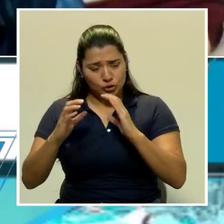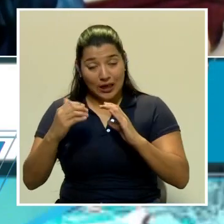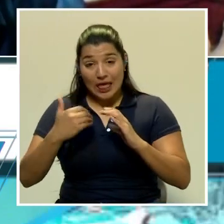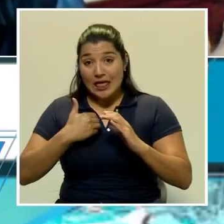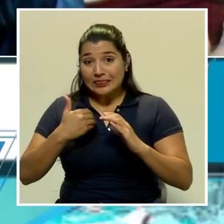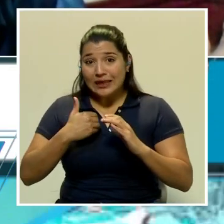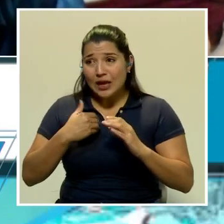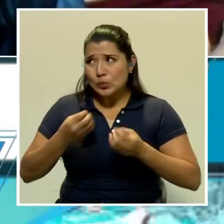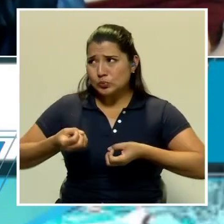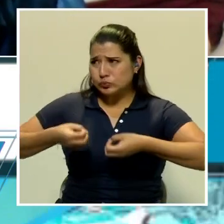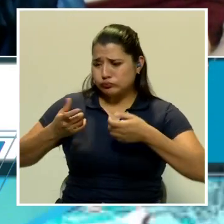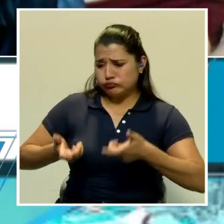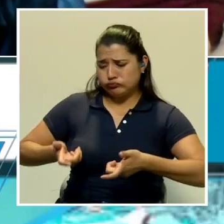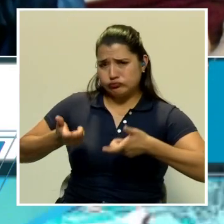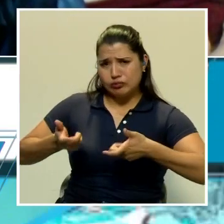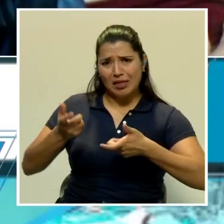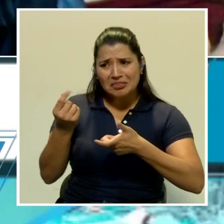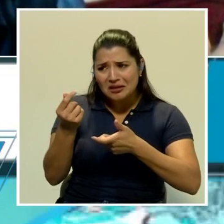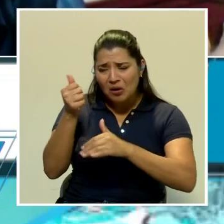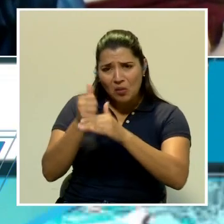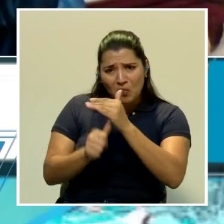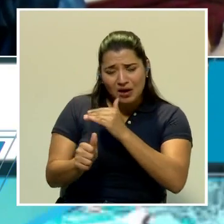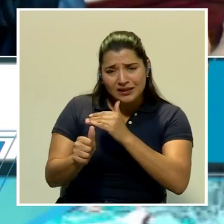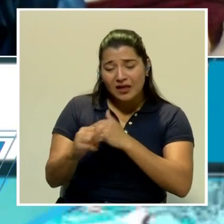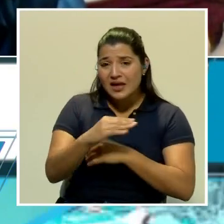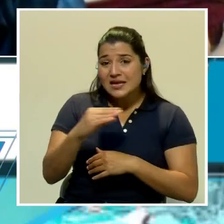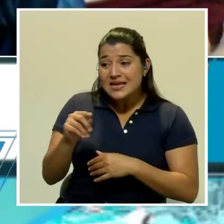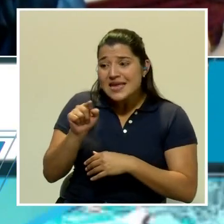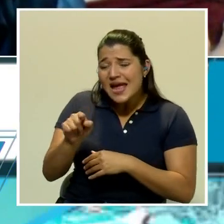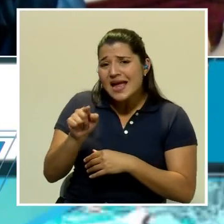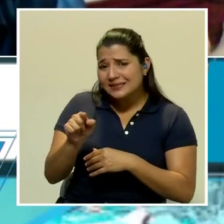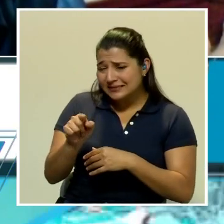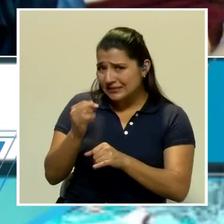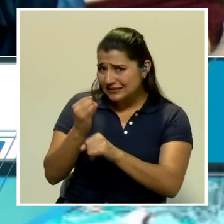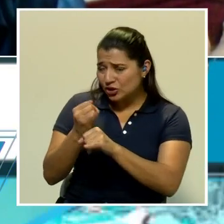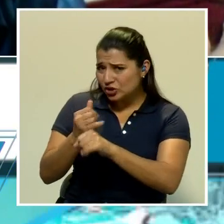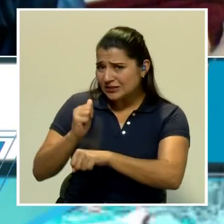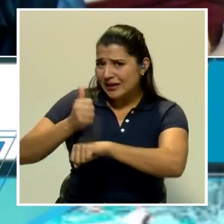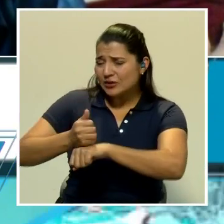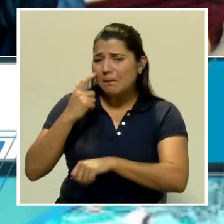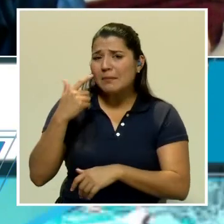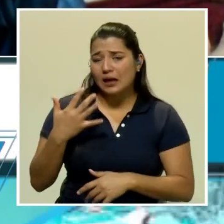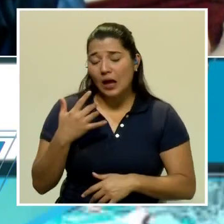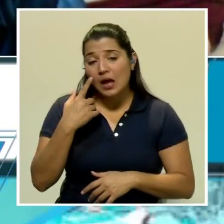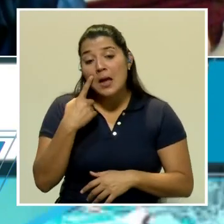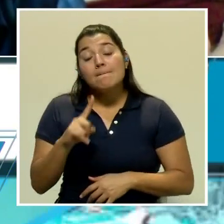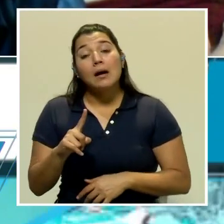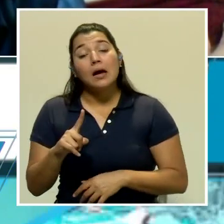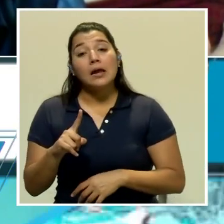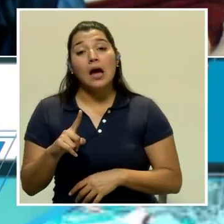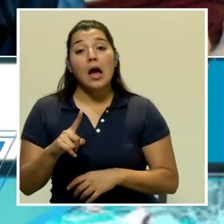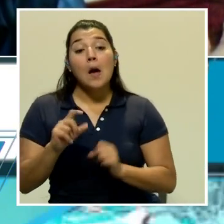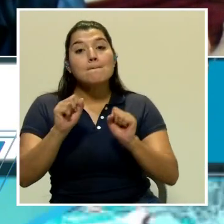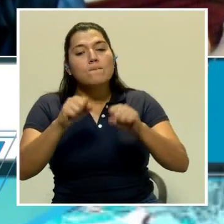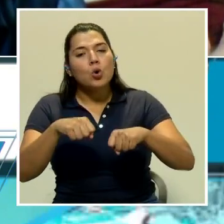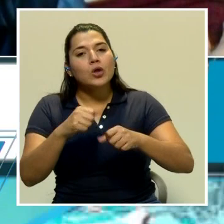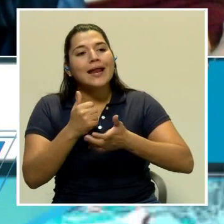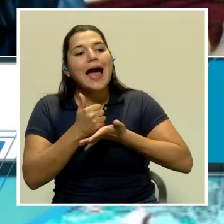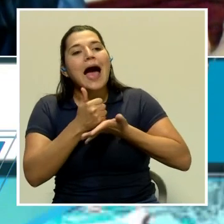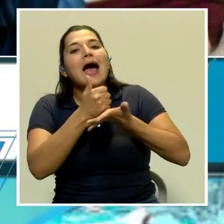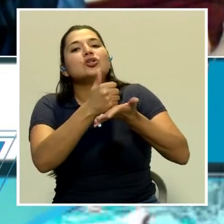un cerro de dinero ahí guardado y estaba creado específicamente para aliviar